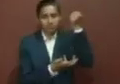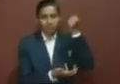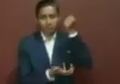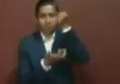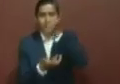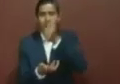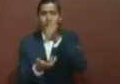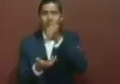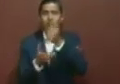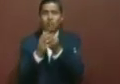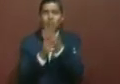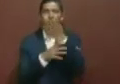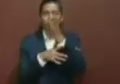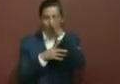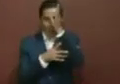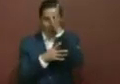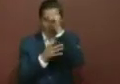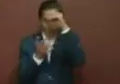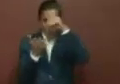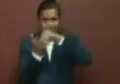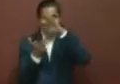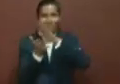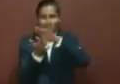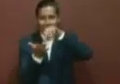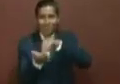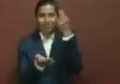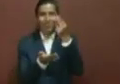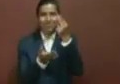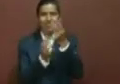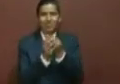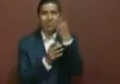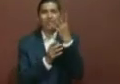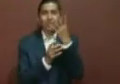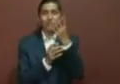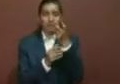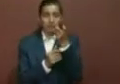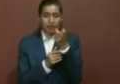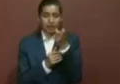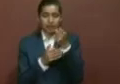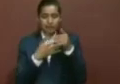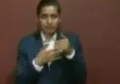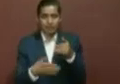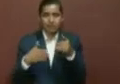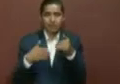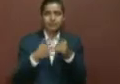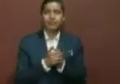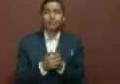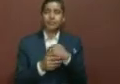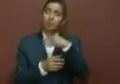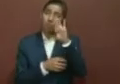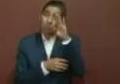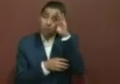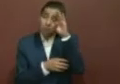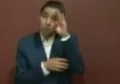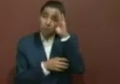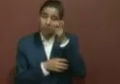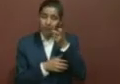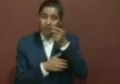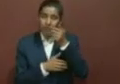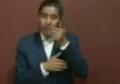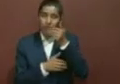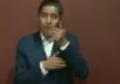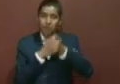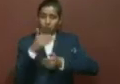el nuevo acuerdo, el nuevo arreglo para esta etapa. Yo creo que un proceso